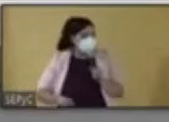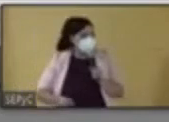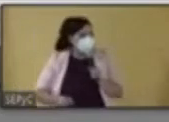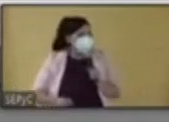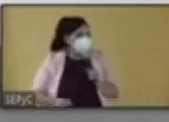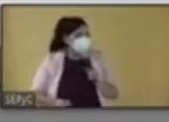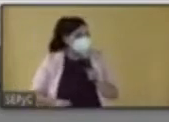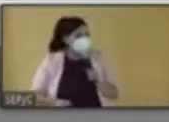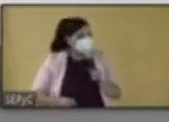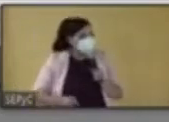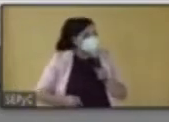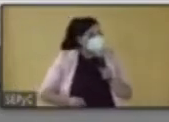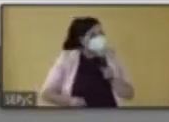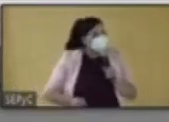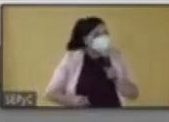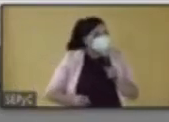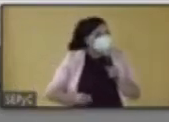favor.